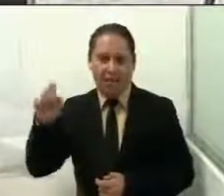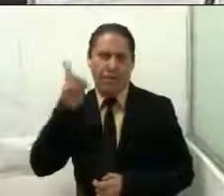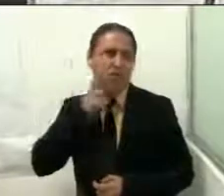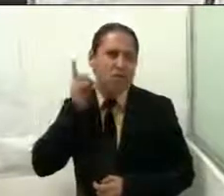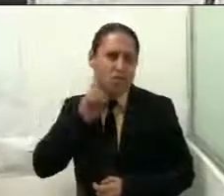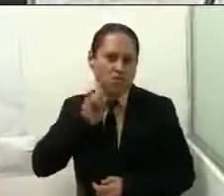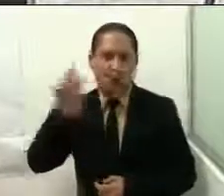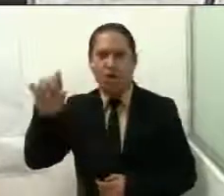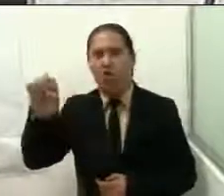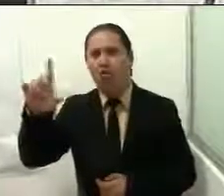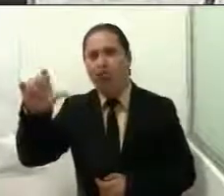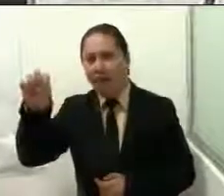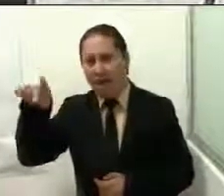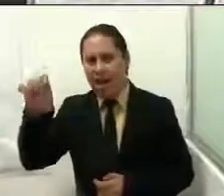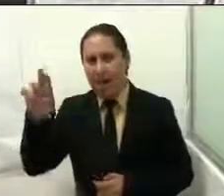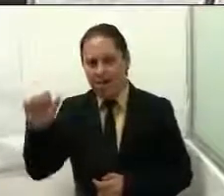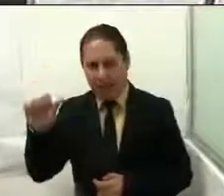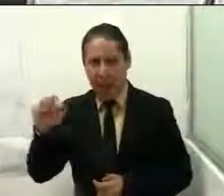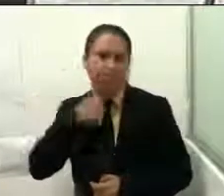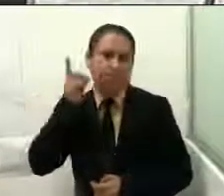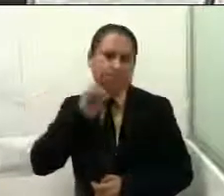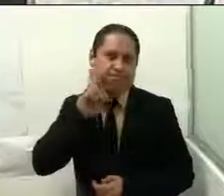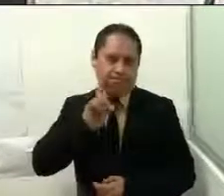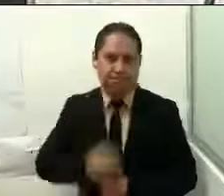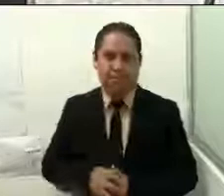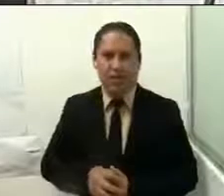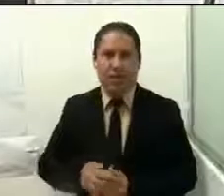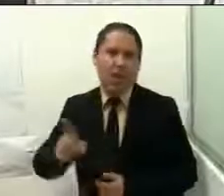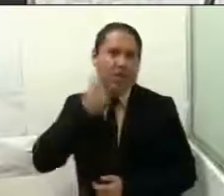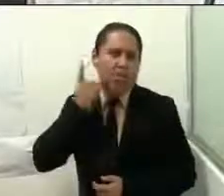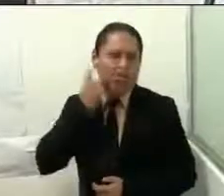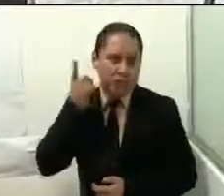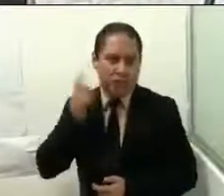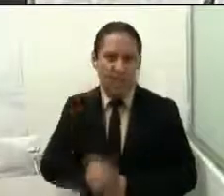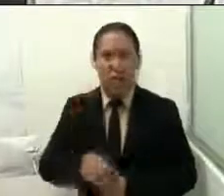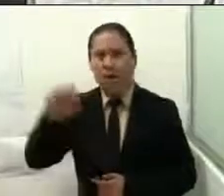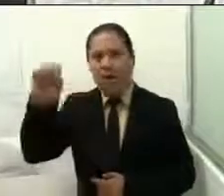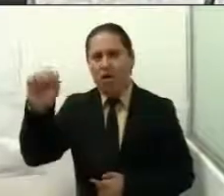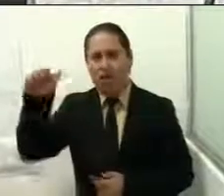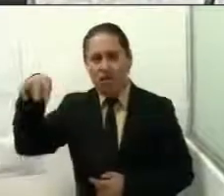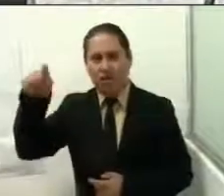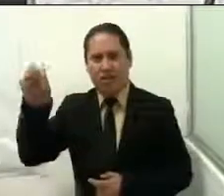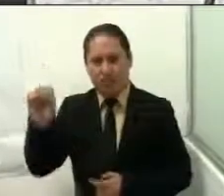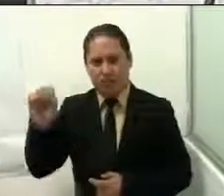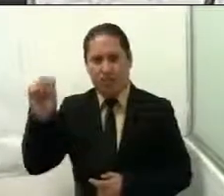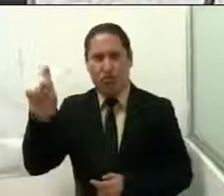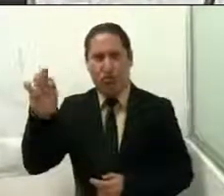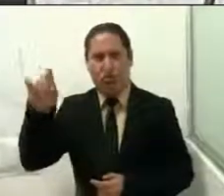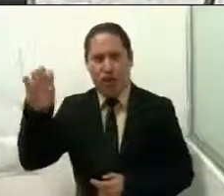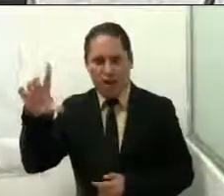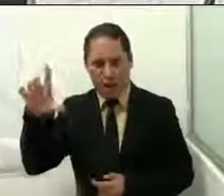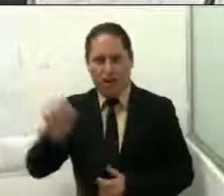rosalinda orozco villatoro y a los diputados santos uriel ramírez lópez